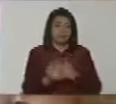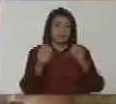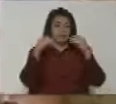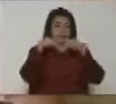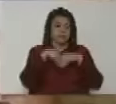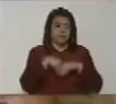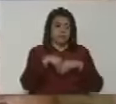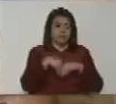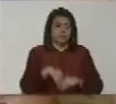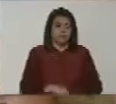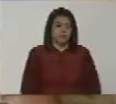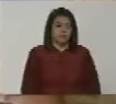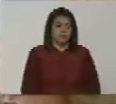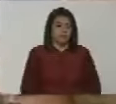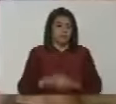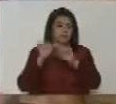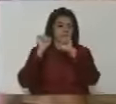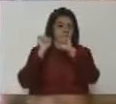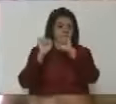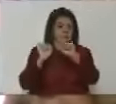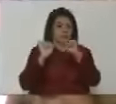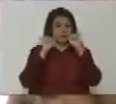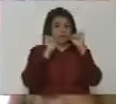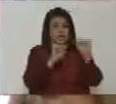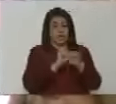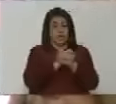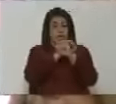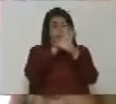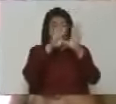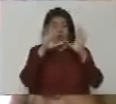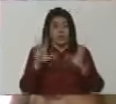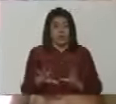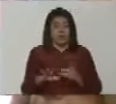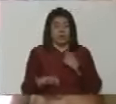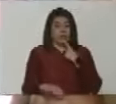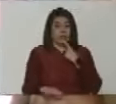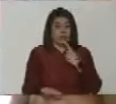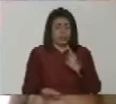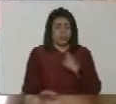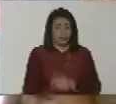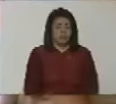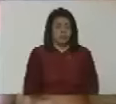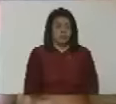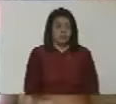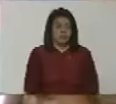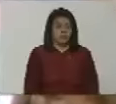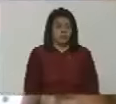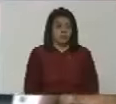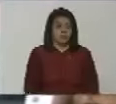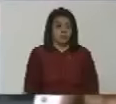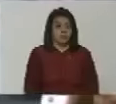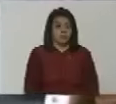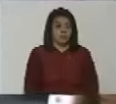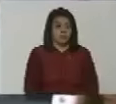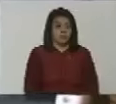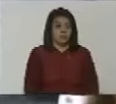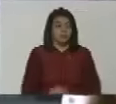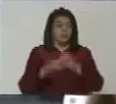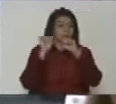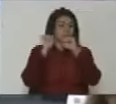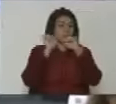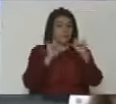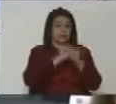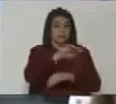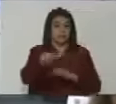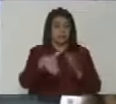acuerdo, rechazamos y claramente lo hemos dejado establecido, que